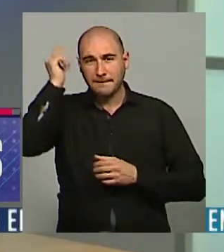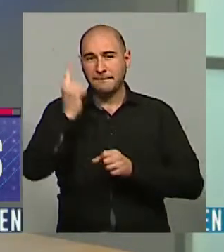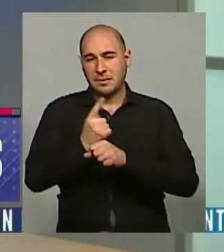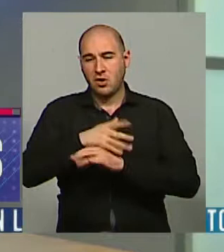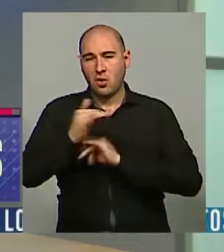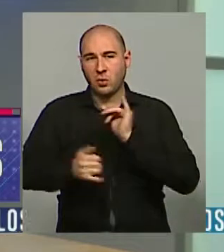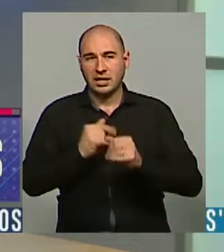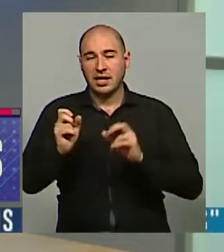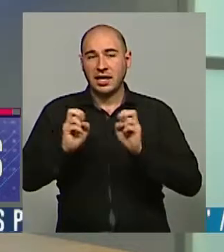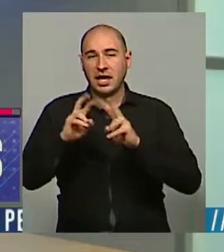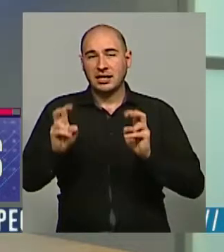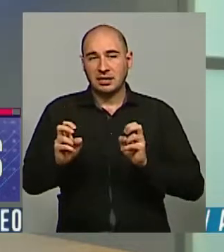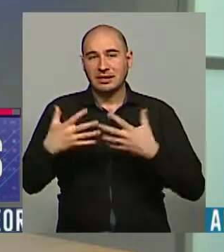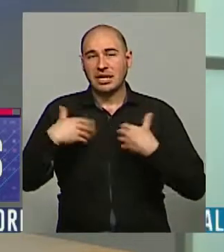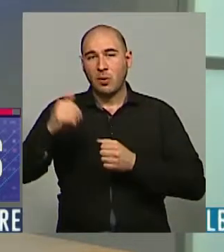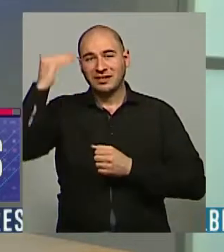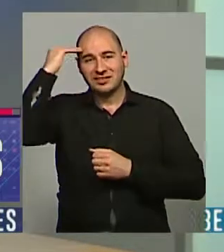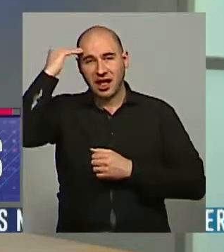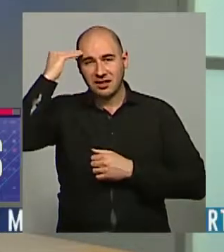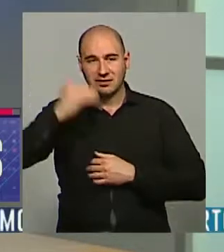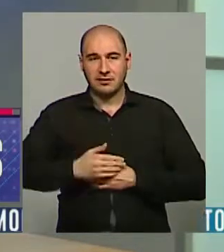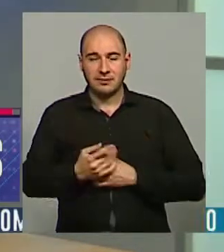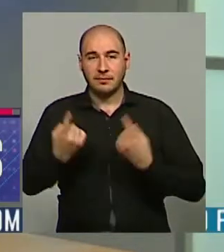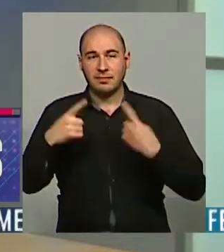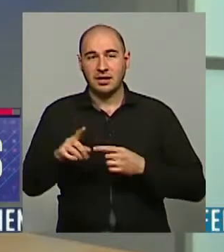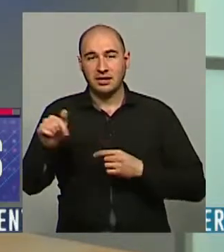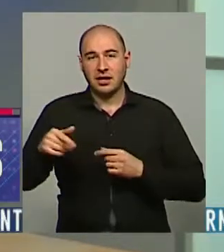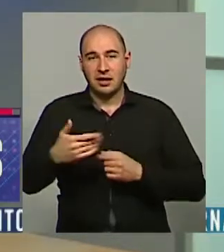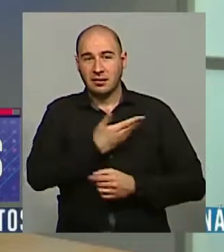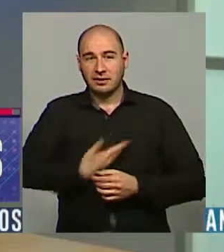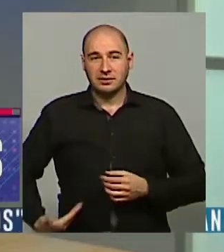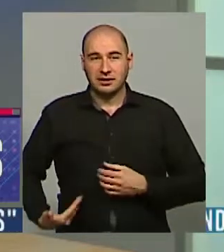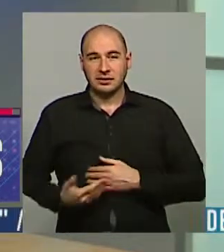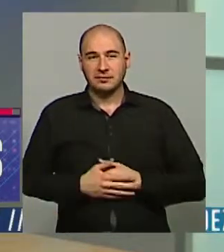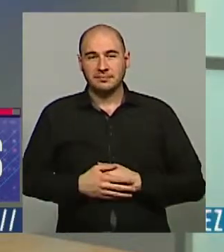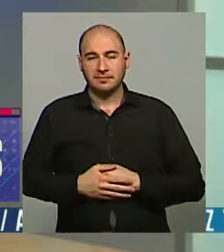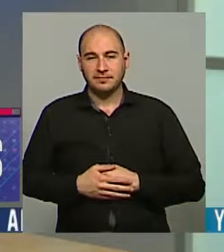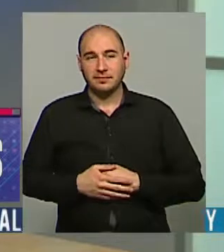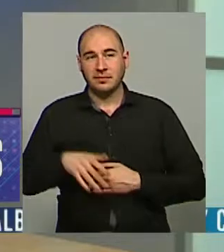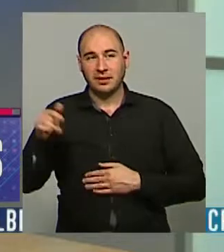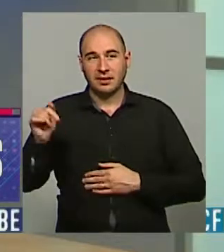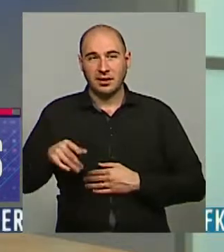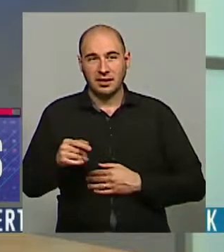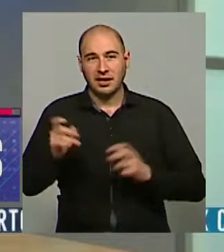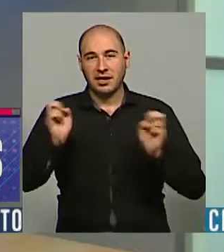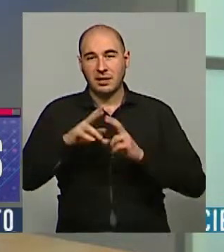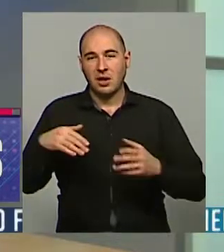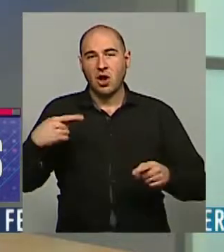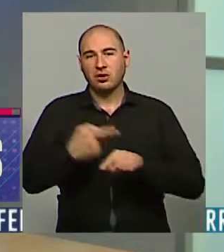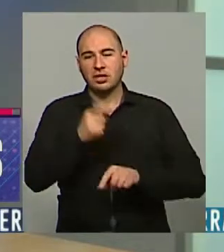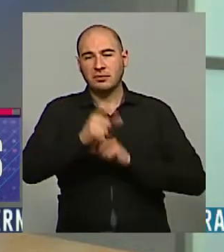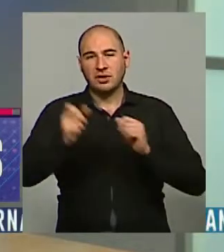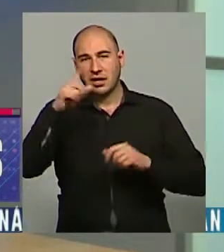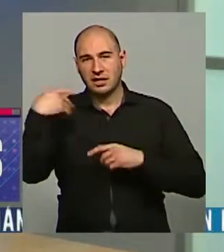que eran cuestiones de salud mental, ¿sí? Pero convengamos que es un presidente que tiene una cuestión con los